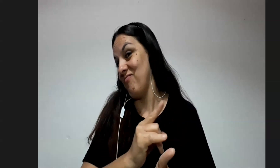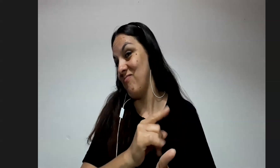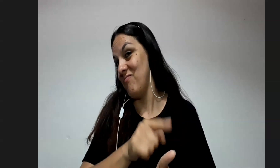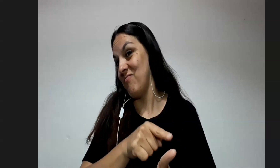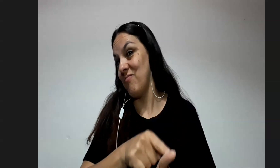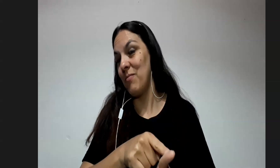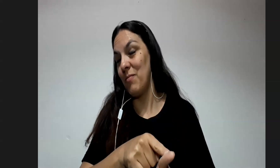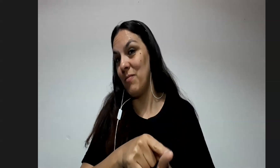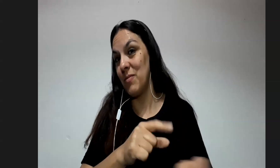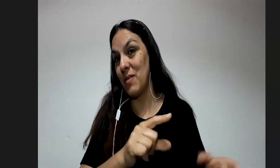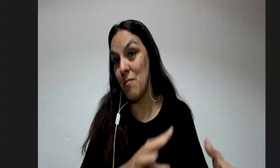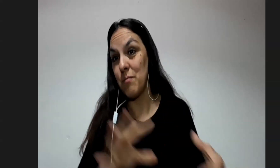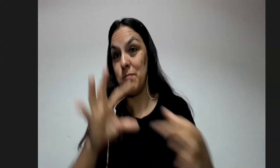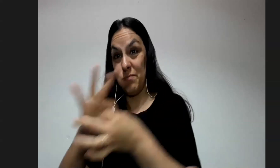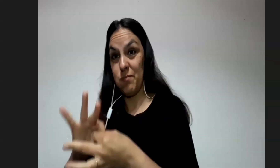probation,